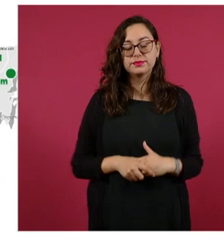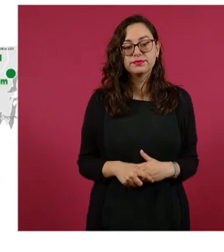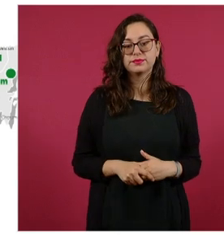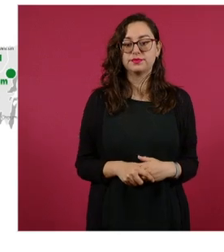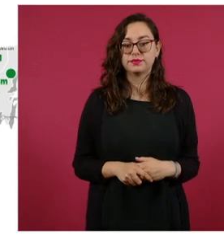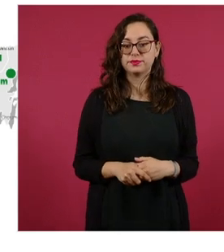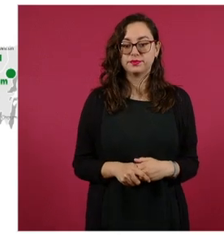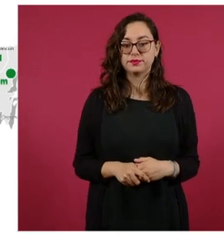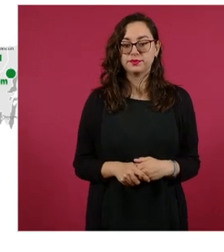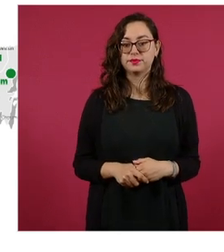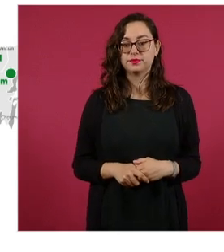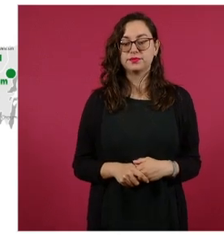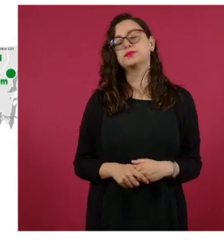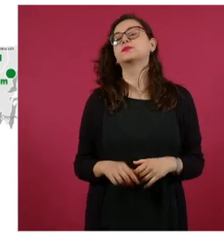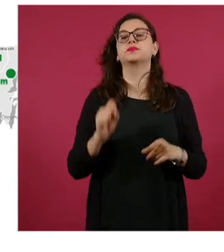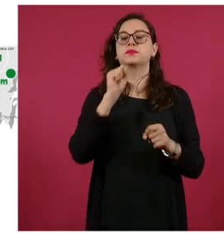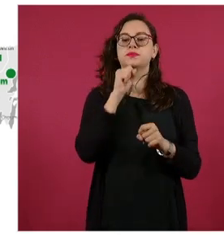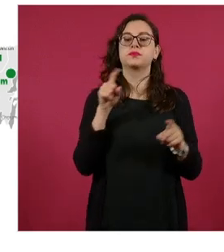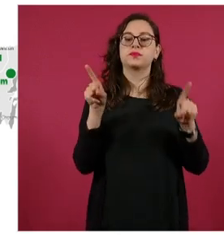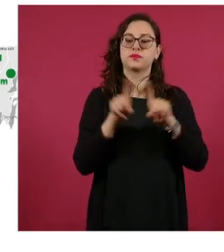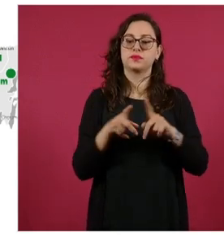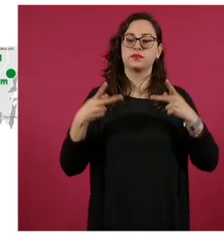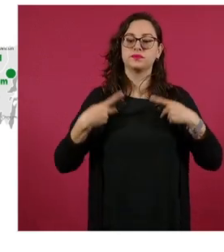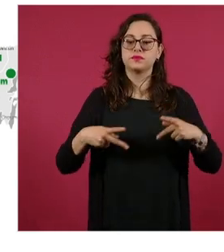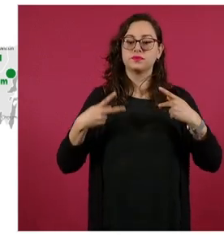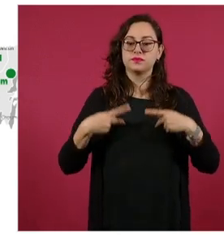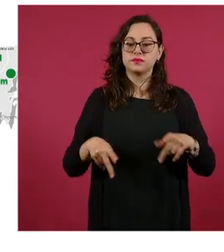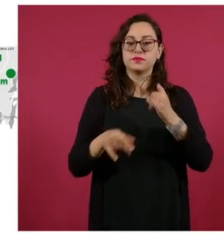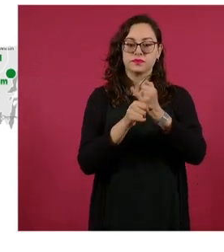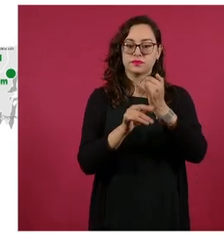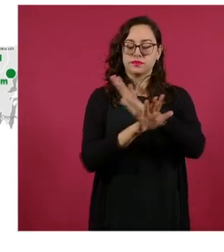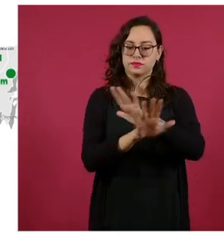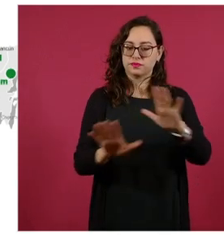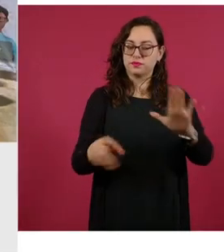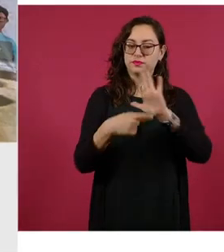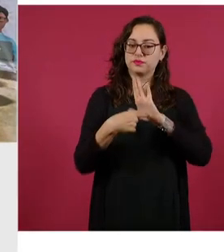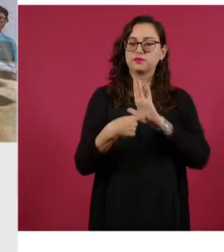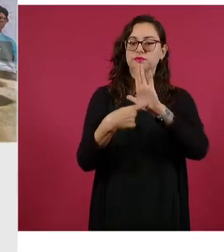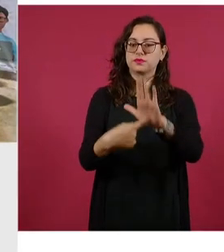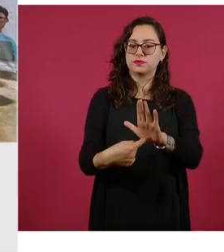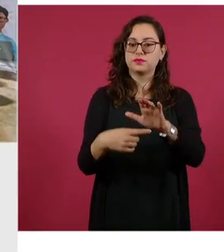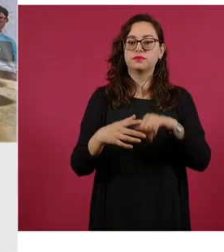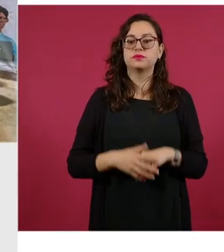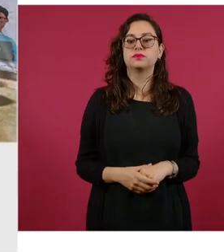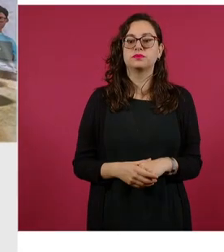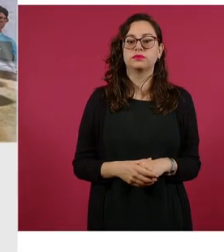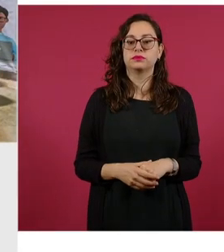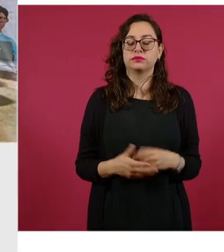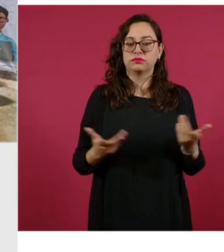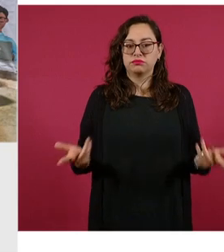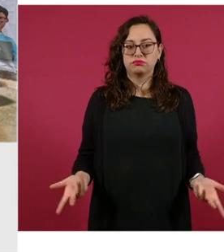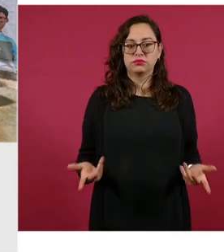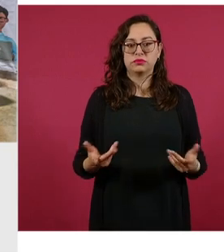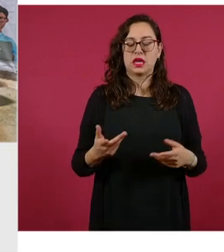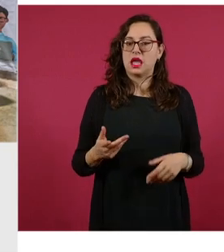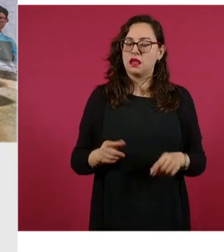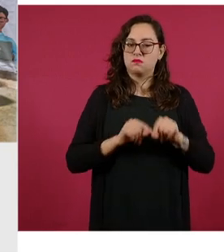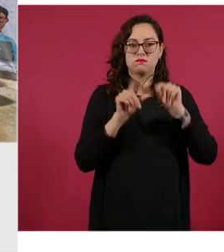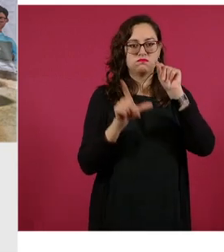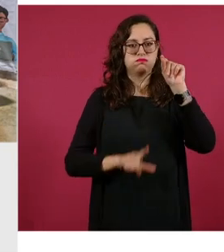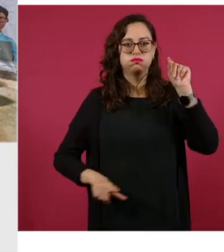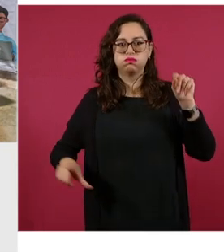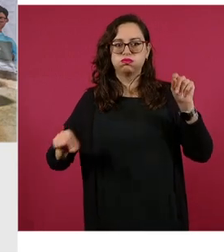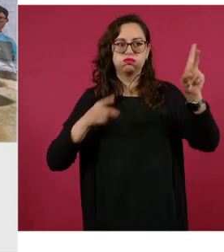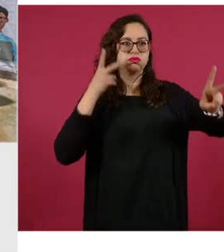También informar a las personas que hemos hecho un trabajo territorial permanente, se han hecho